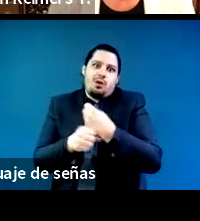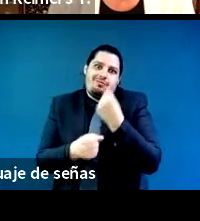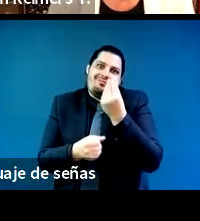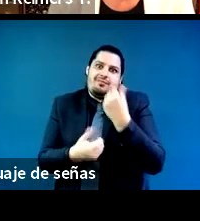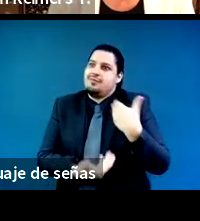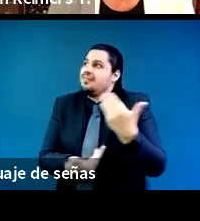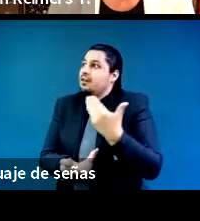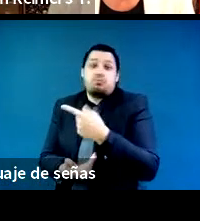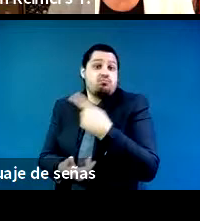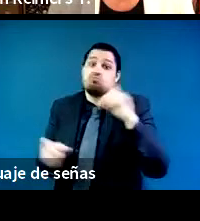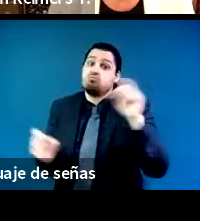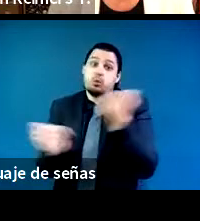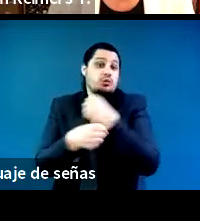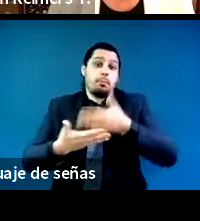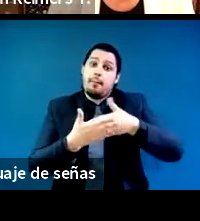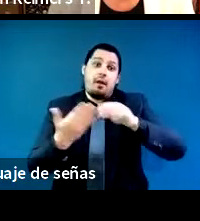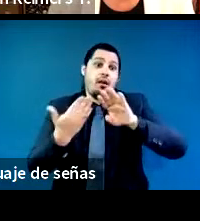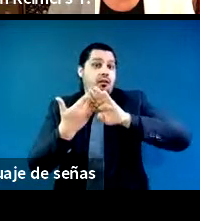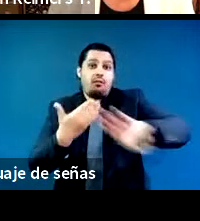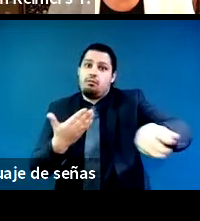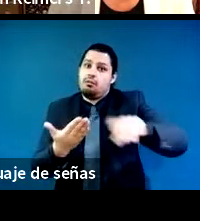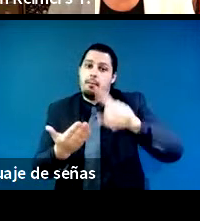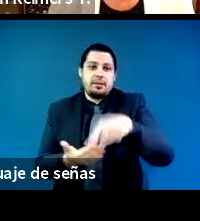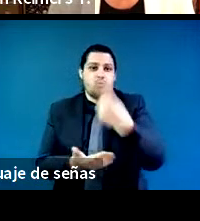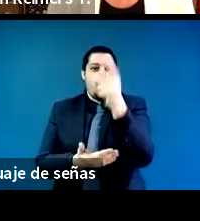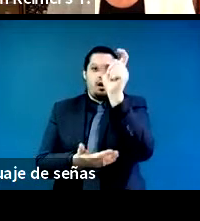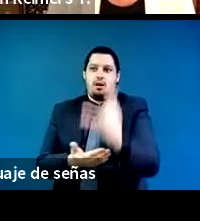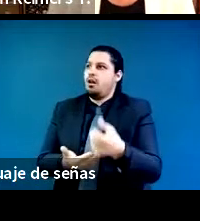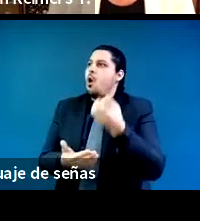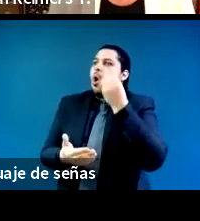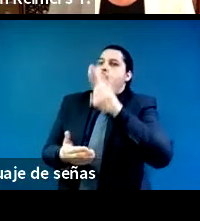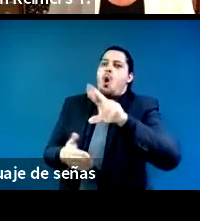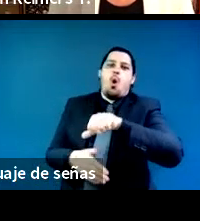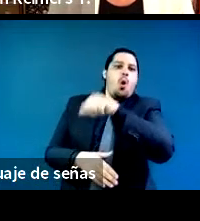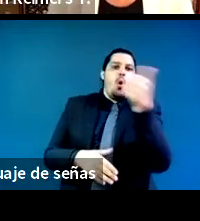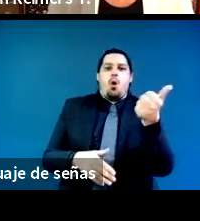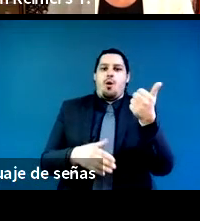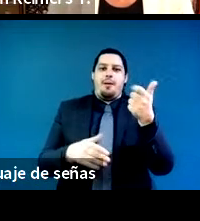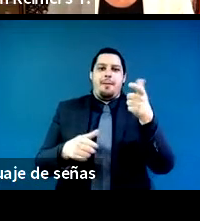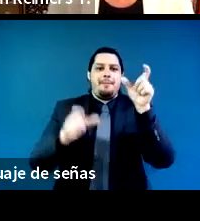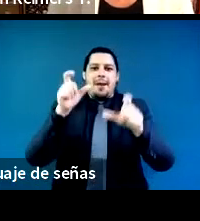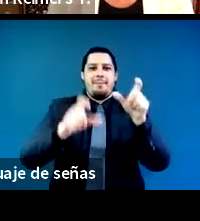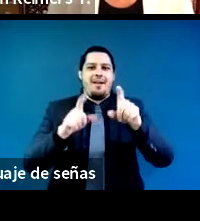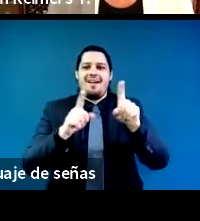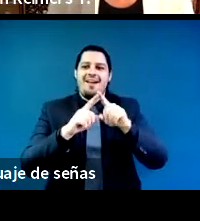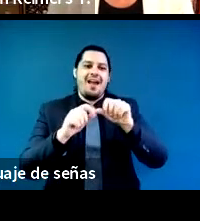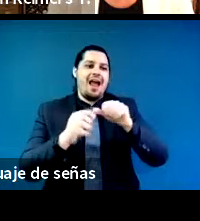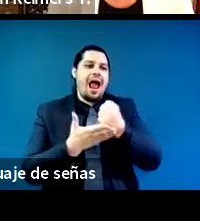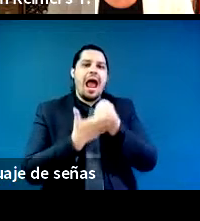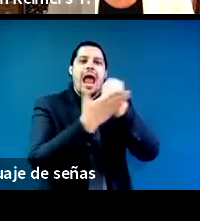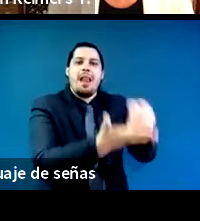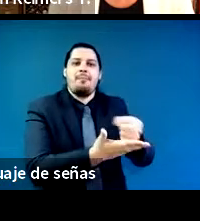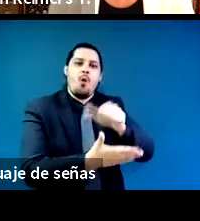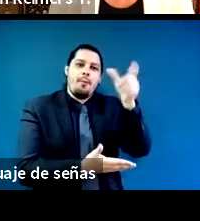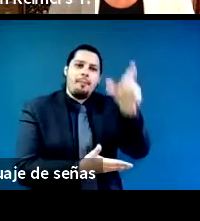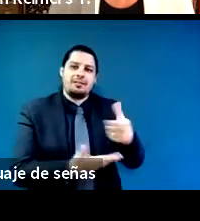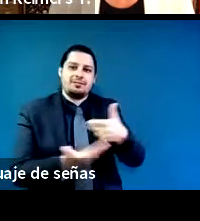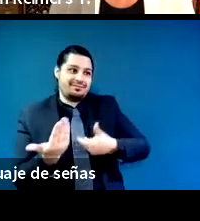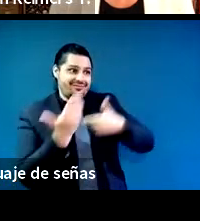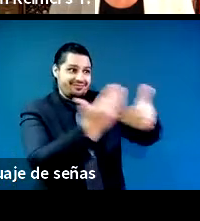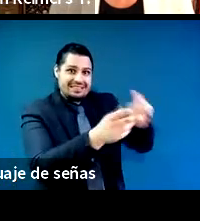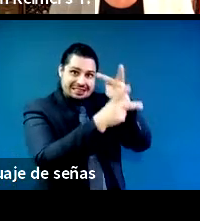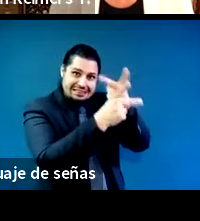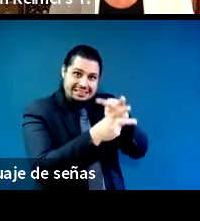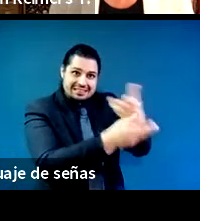compartida, porque todavía el tema del reparto de los cuidados hacia adentro del